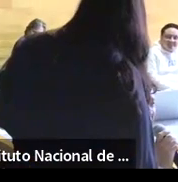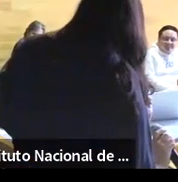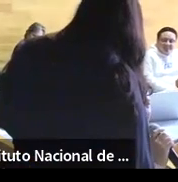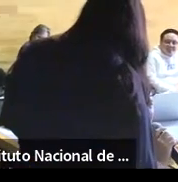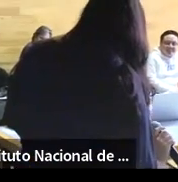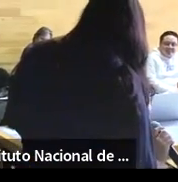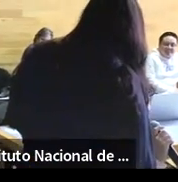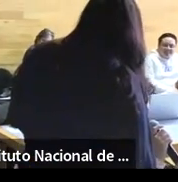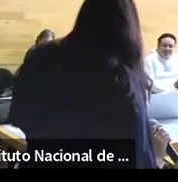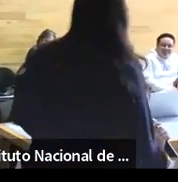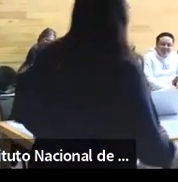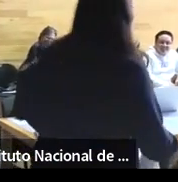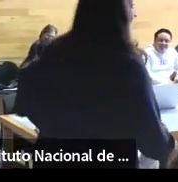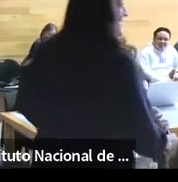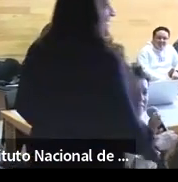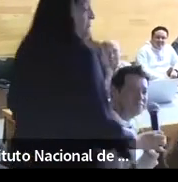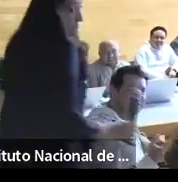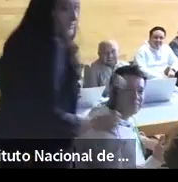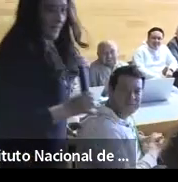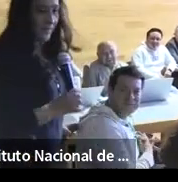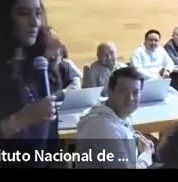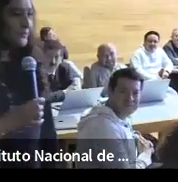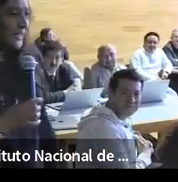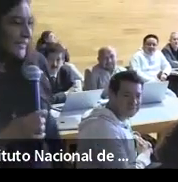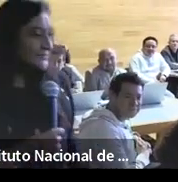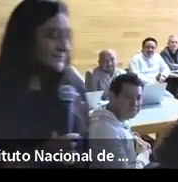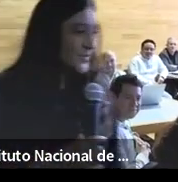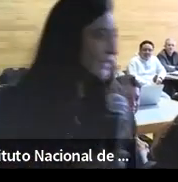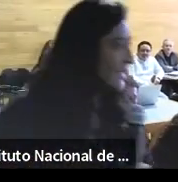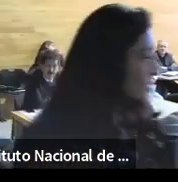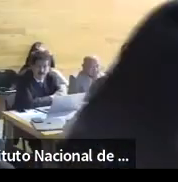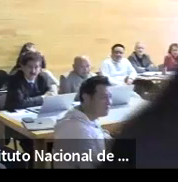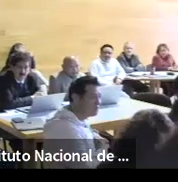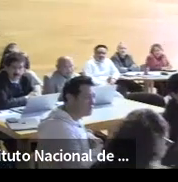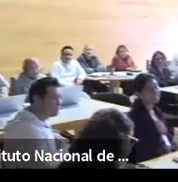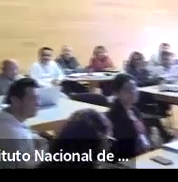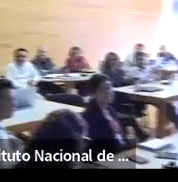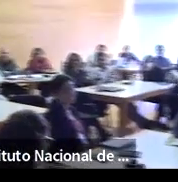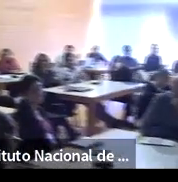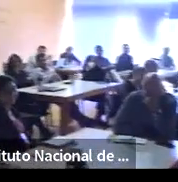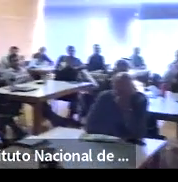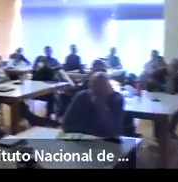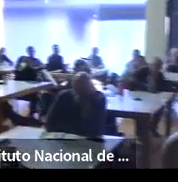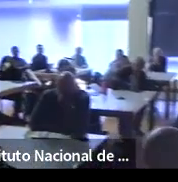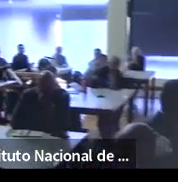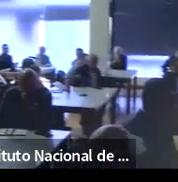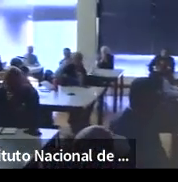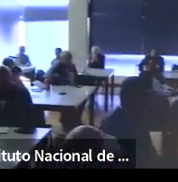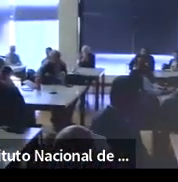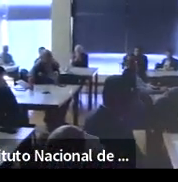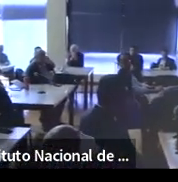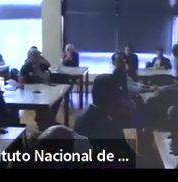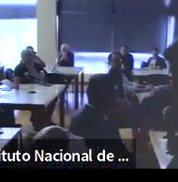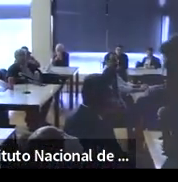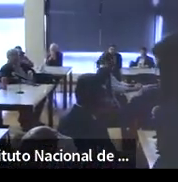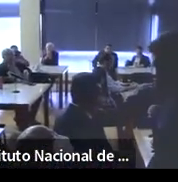viene la cabeza es ahora qué una pregunta muy bien y usted que está muy cerca del director Ya sé que está cerca